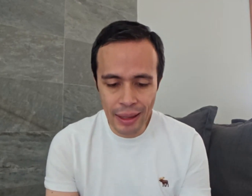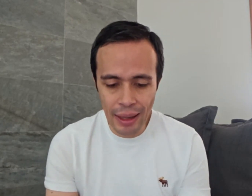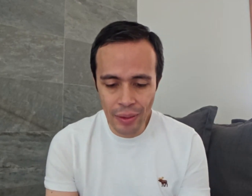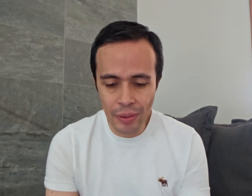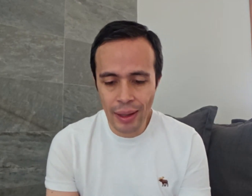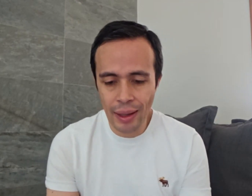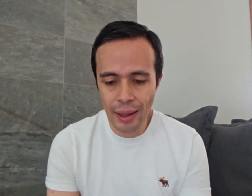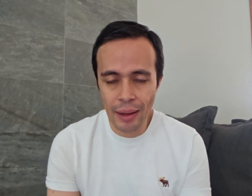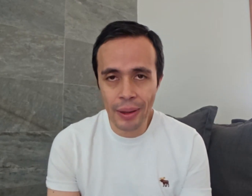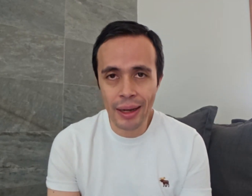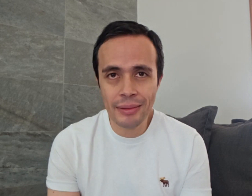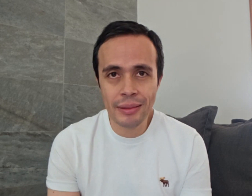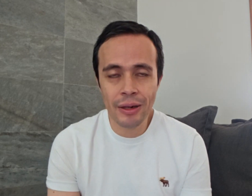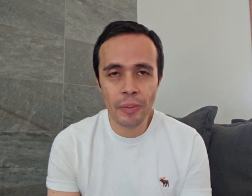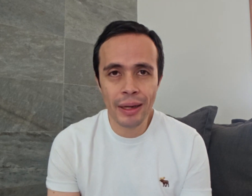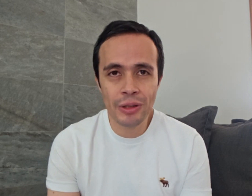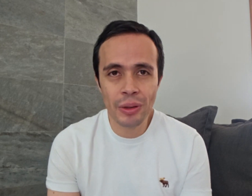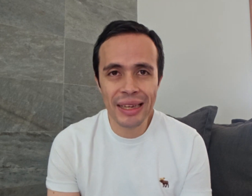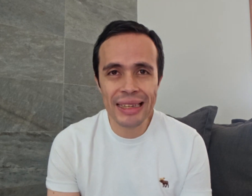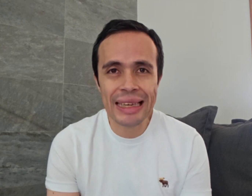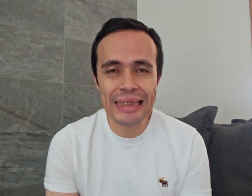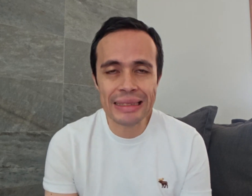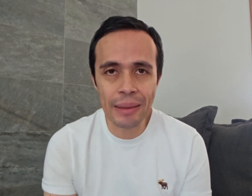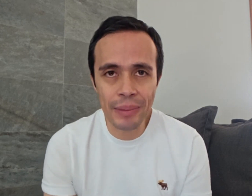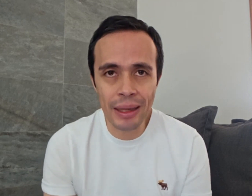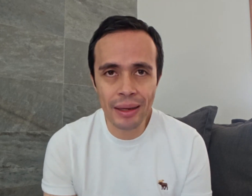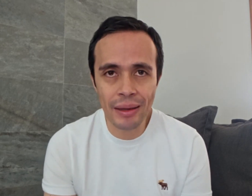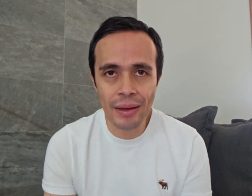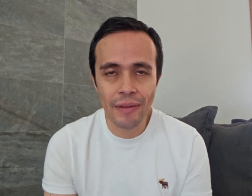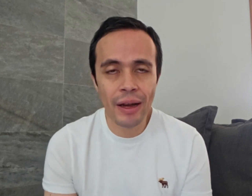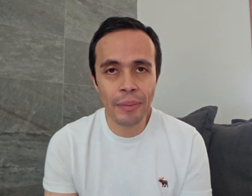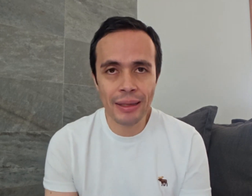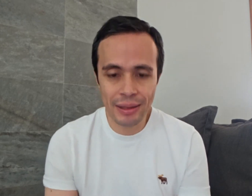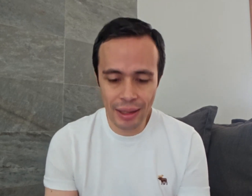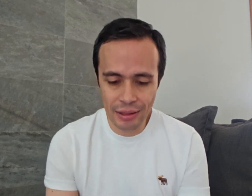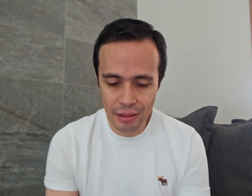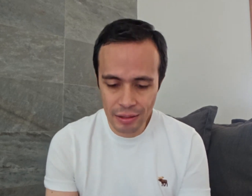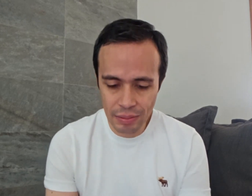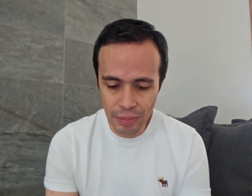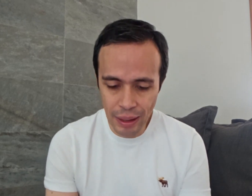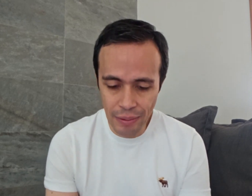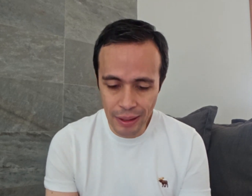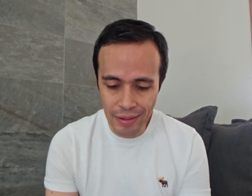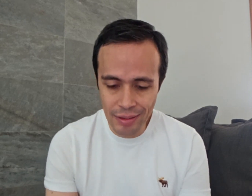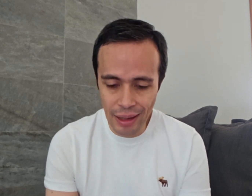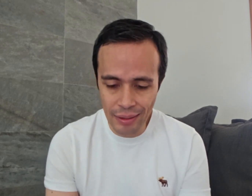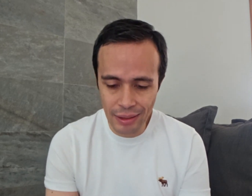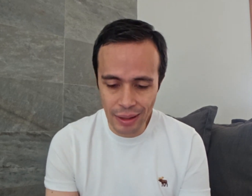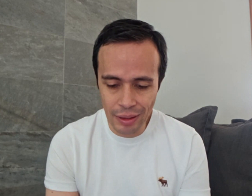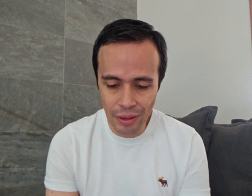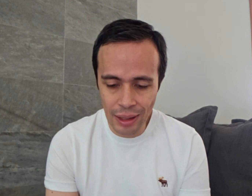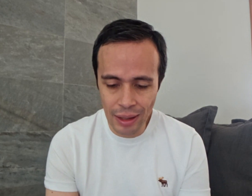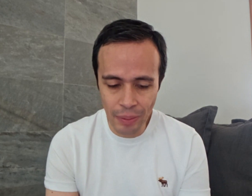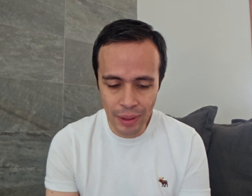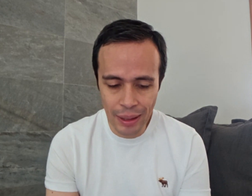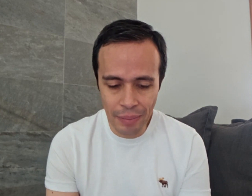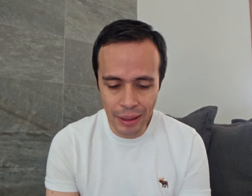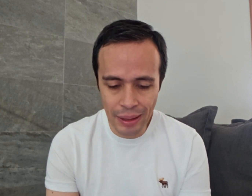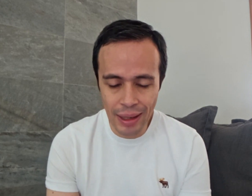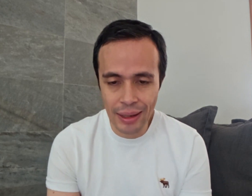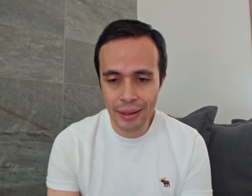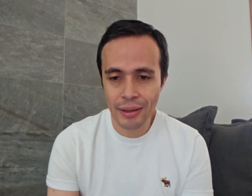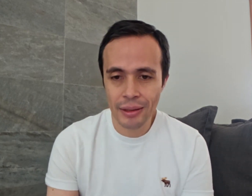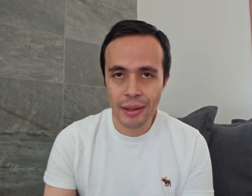ha planteado que habrá en operación 15,000 farmacias para el bienestar en toda la